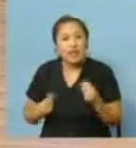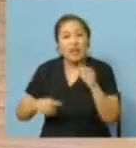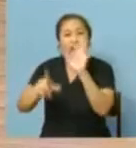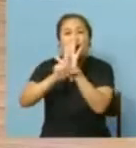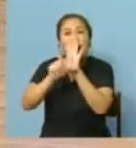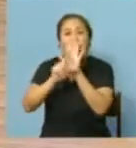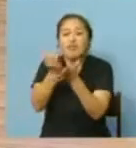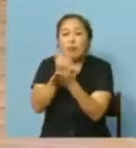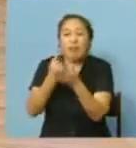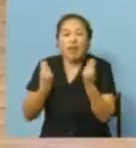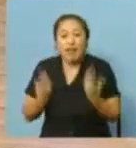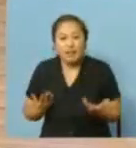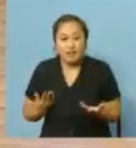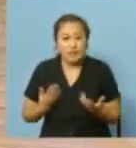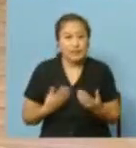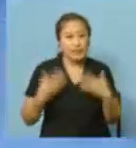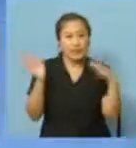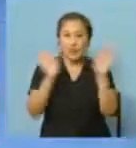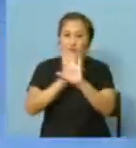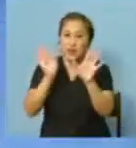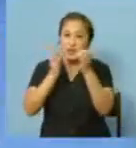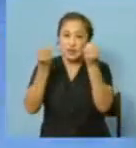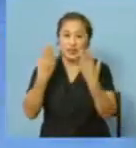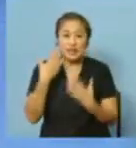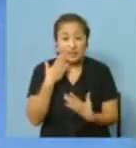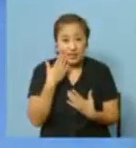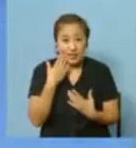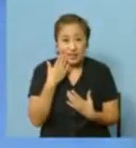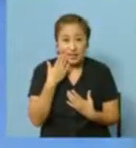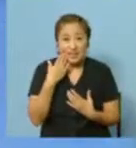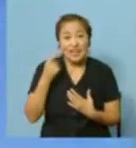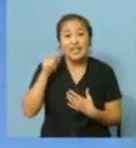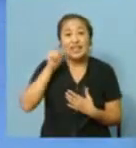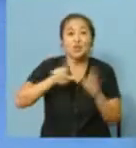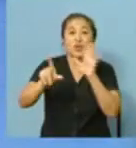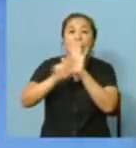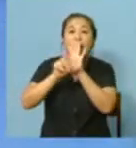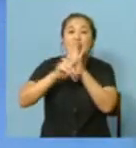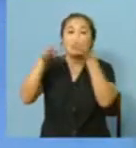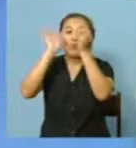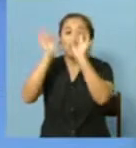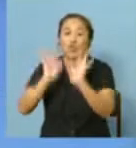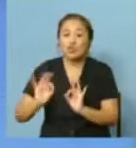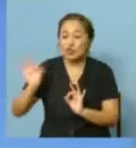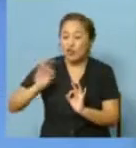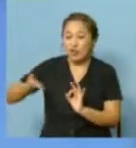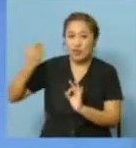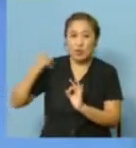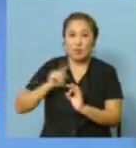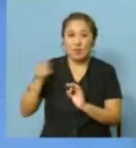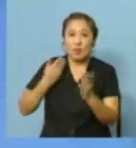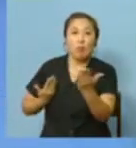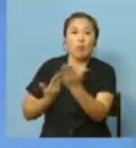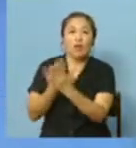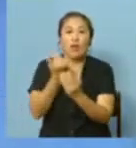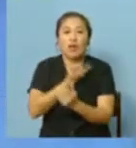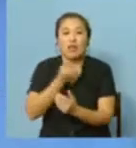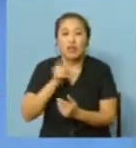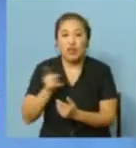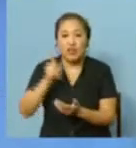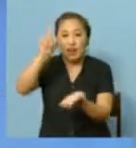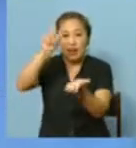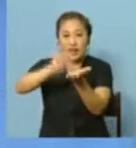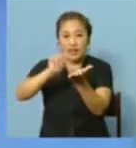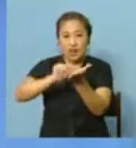la ley de espera bueno muy buenas tardes la ley de espera es un proyecto que el año pasado elevamos a la